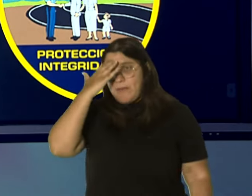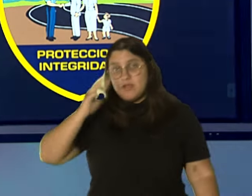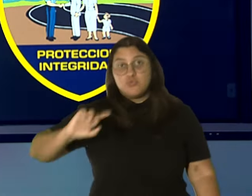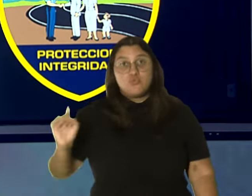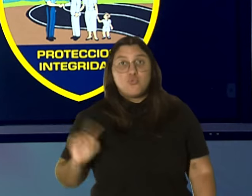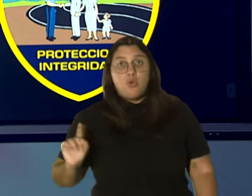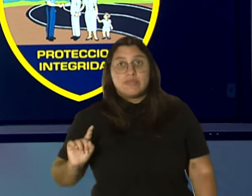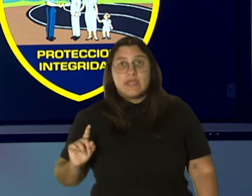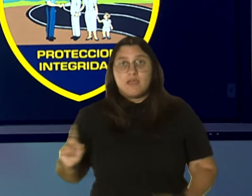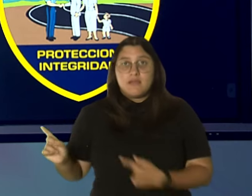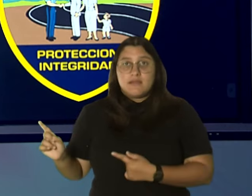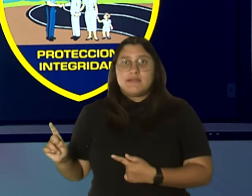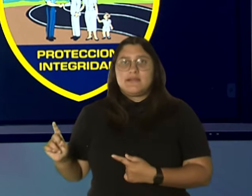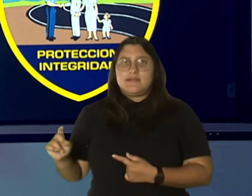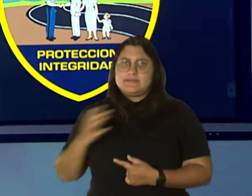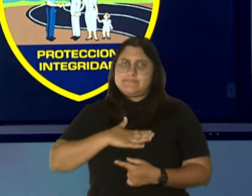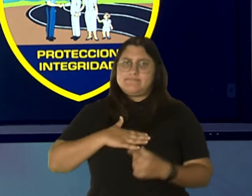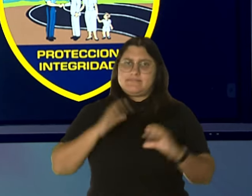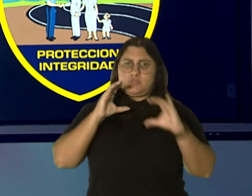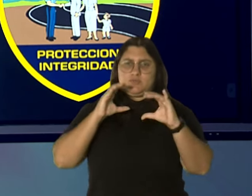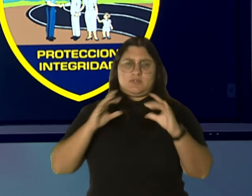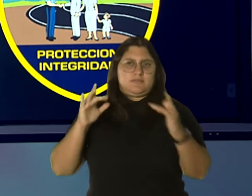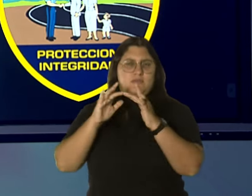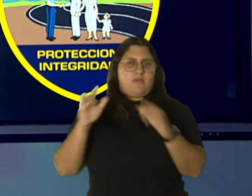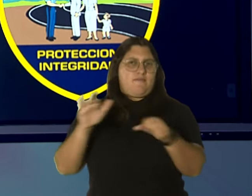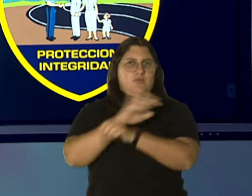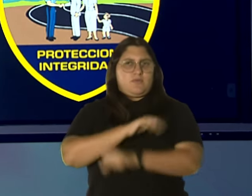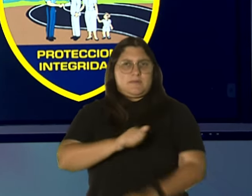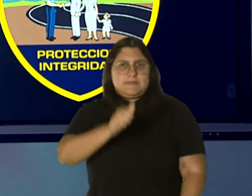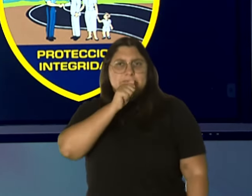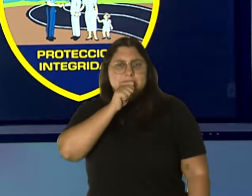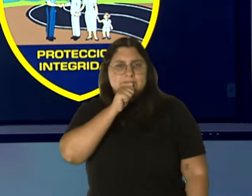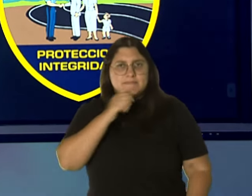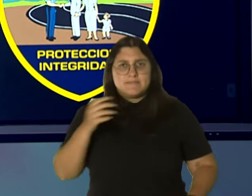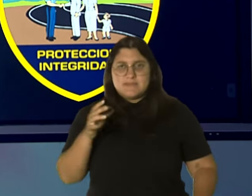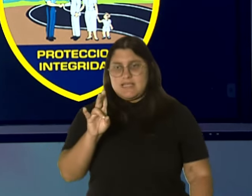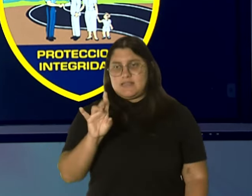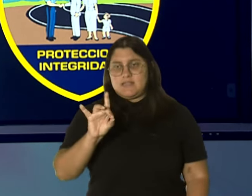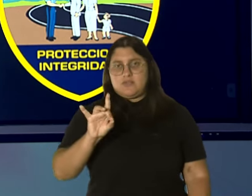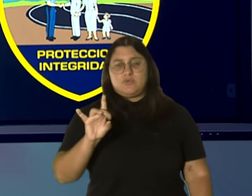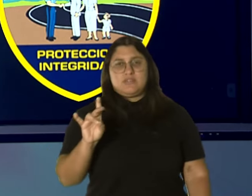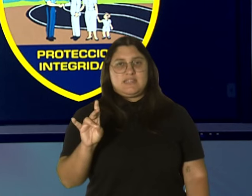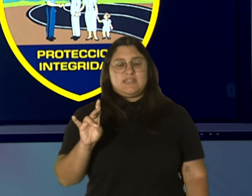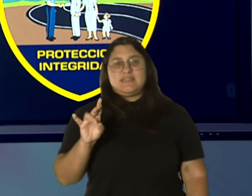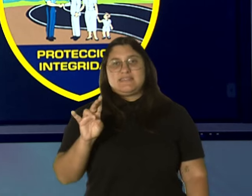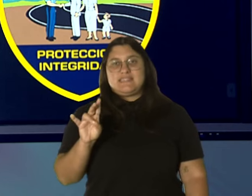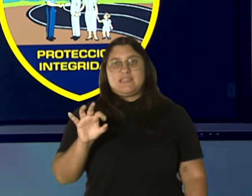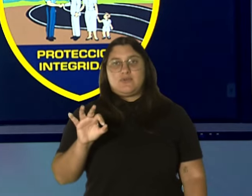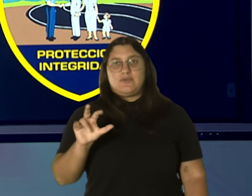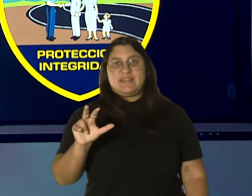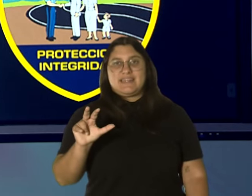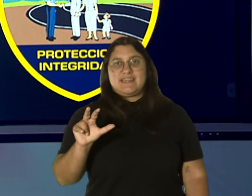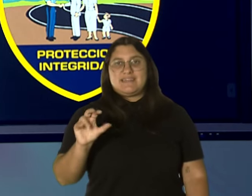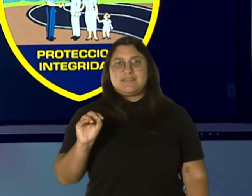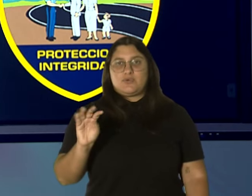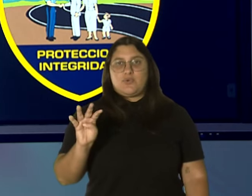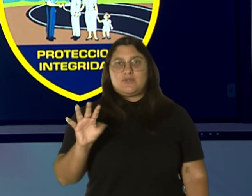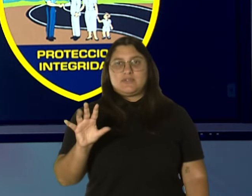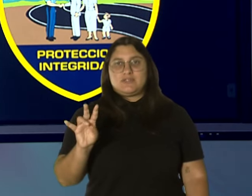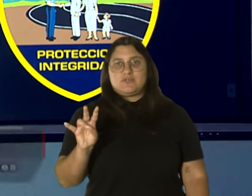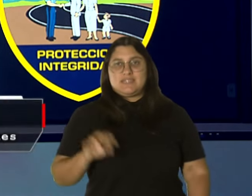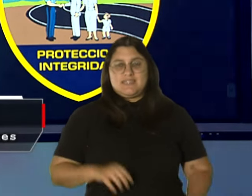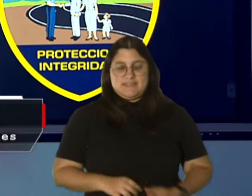momentos este individuo comuníquese totalmente confidencial al 787 793 0457